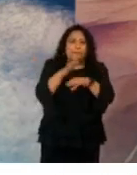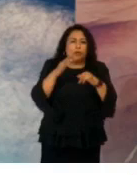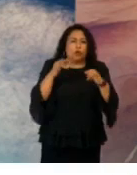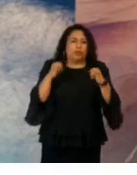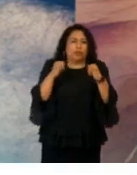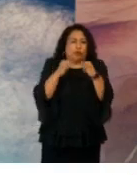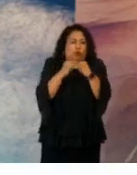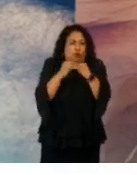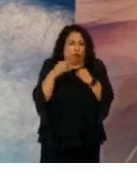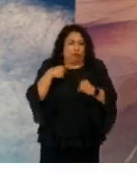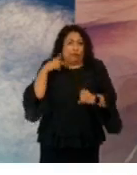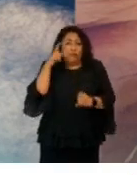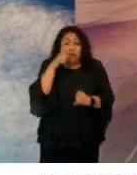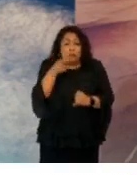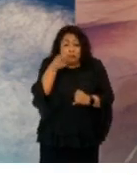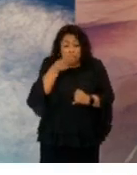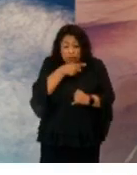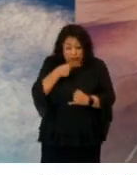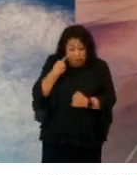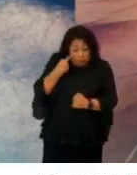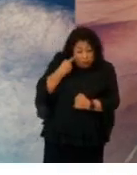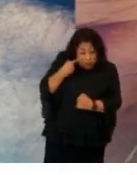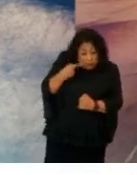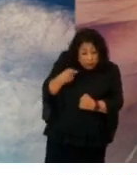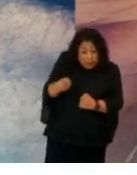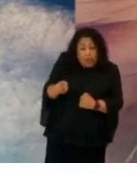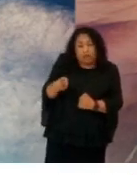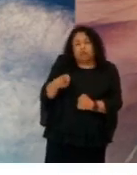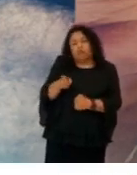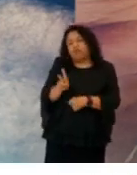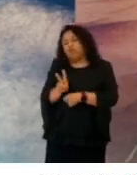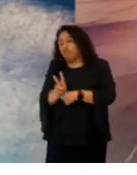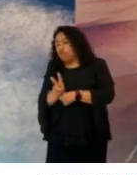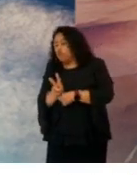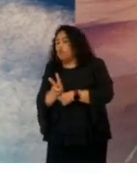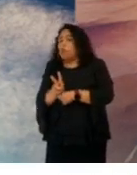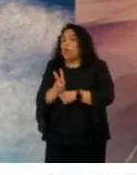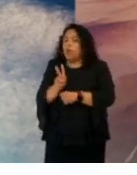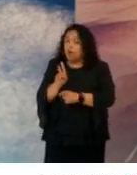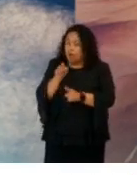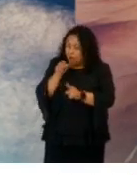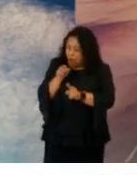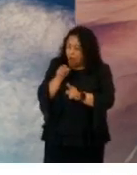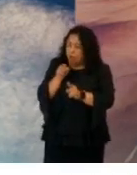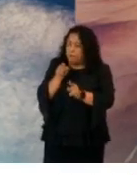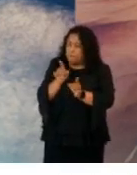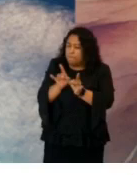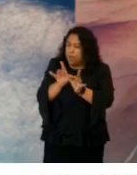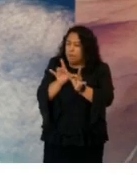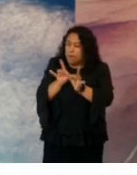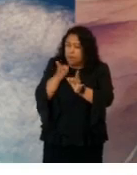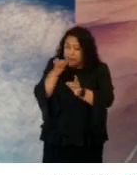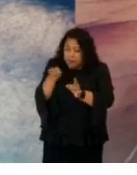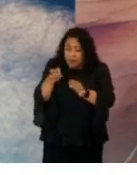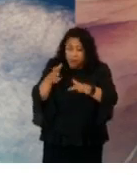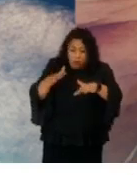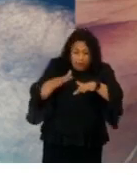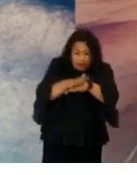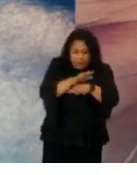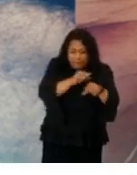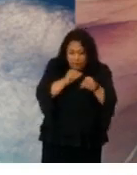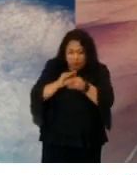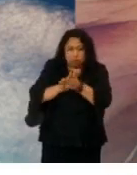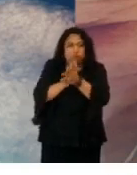si no ponemos la lupa en el largo plazo y observamos cómo hay momentos puntuados donde esos movimientos hicieron